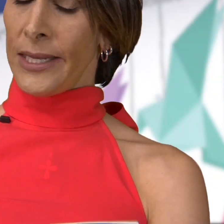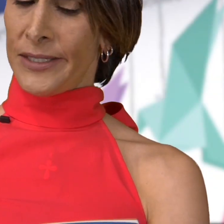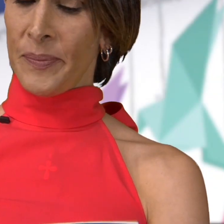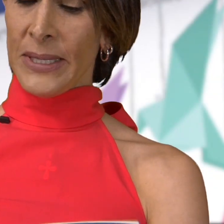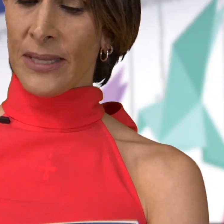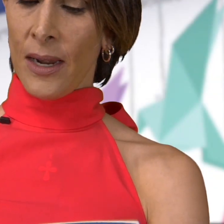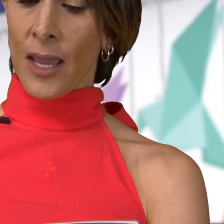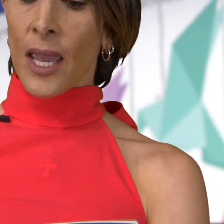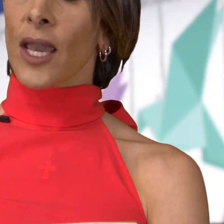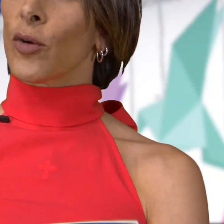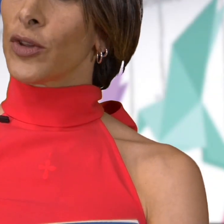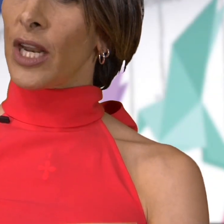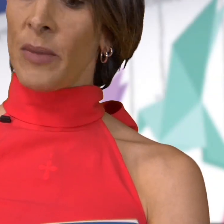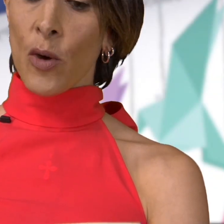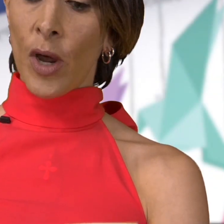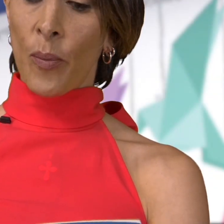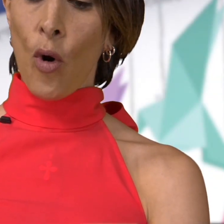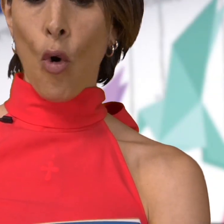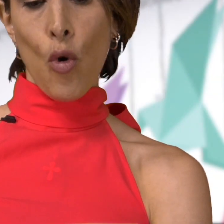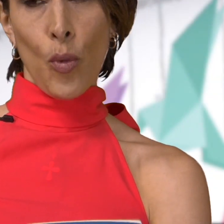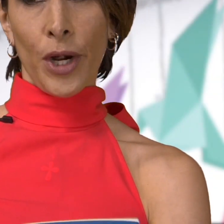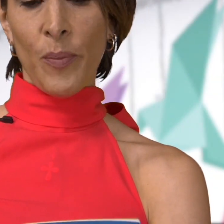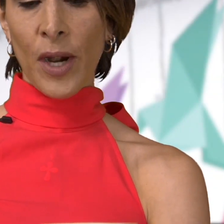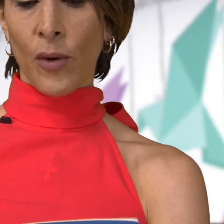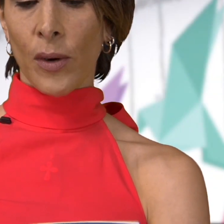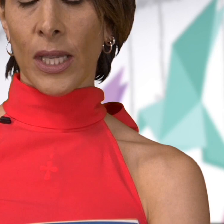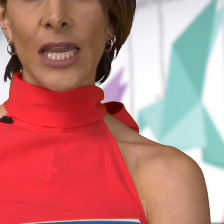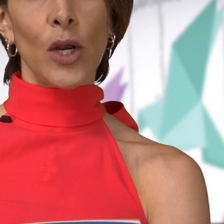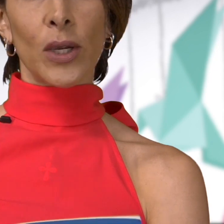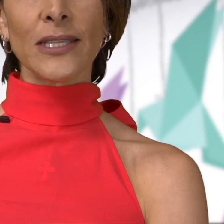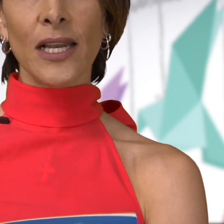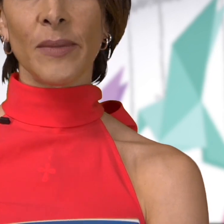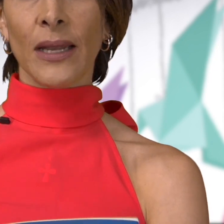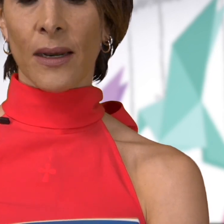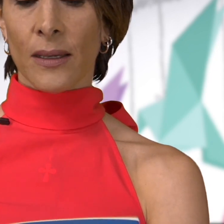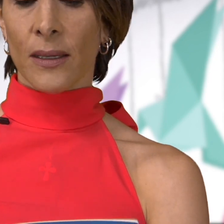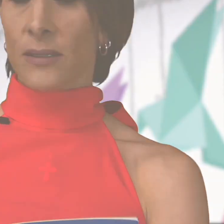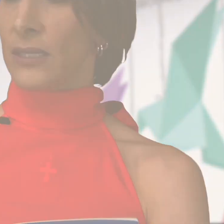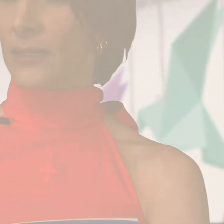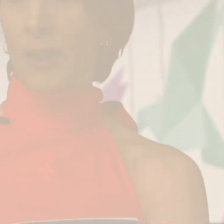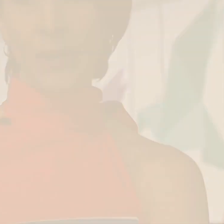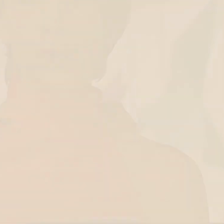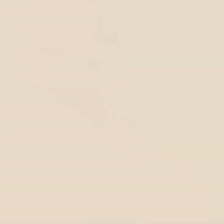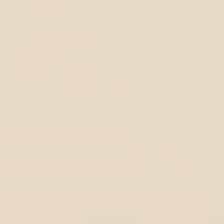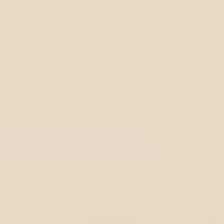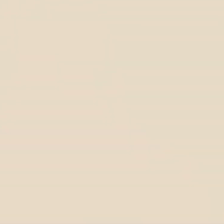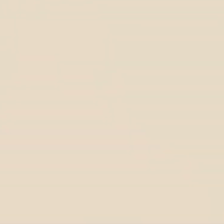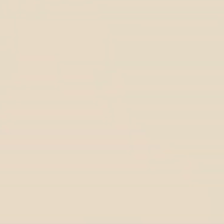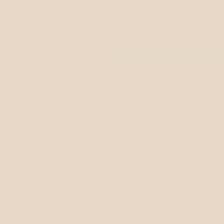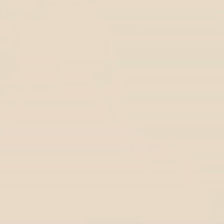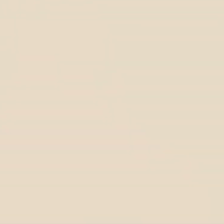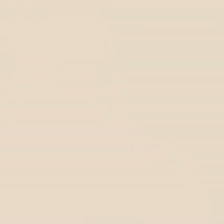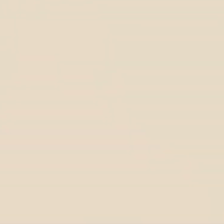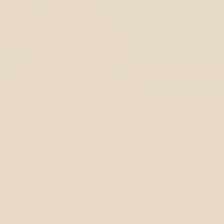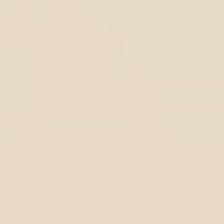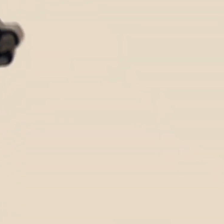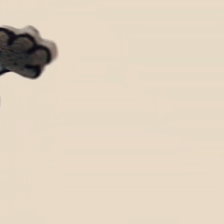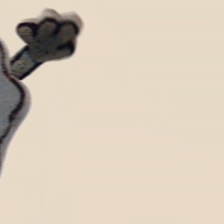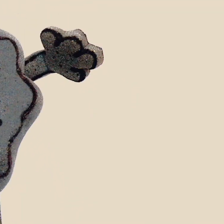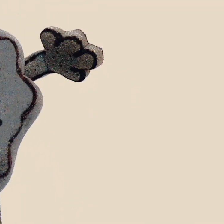sin querer y sin pensar, encontré en mi cuerpo un mugre puerco y lo quise eliminar, sin saber lo que me iba a